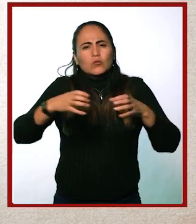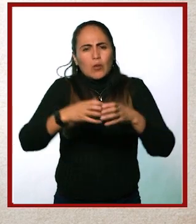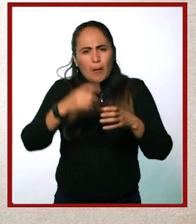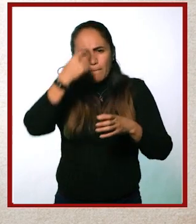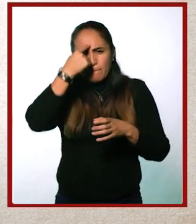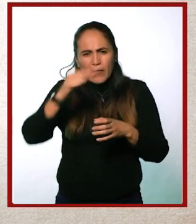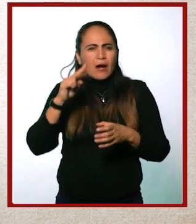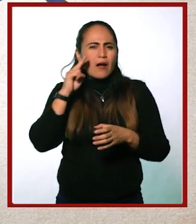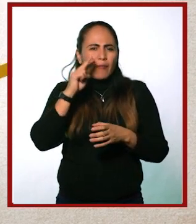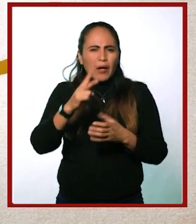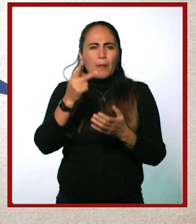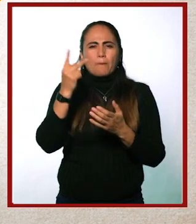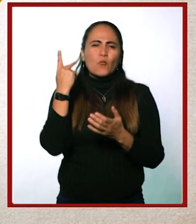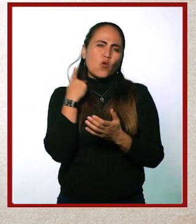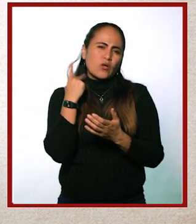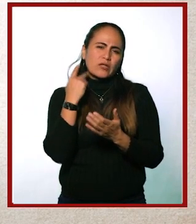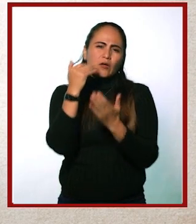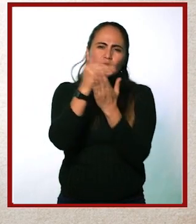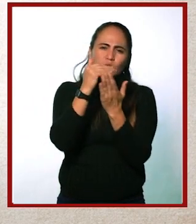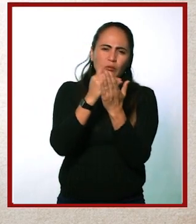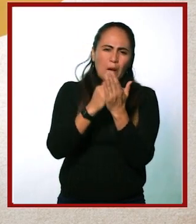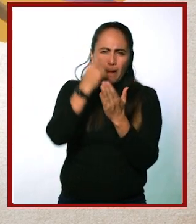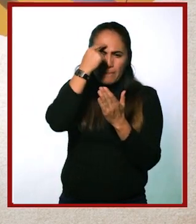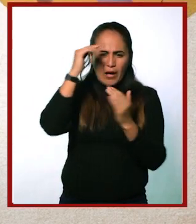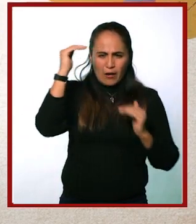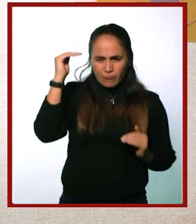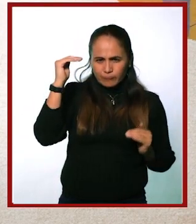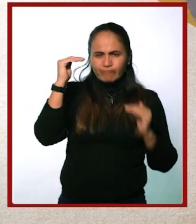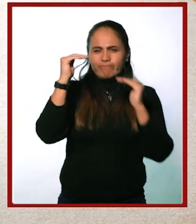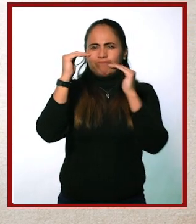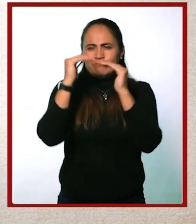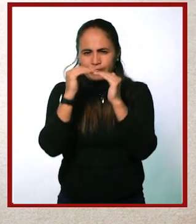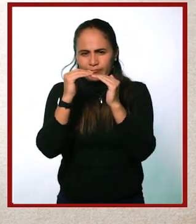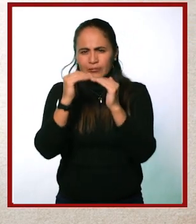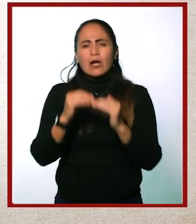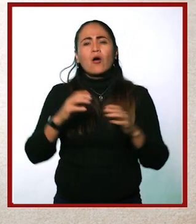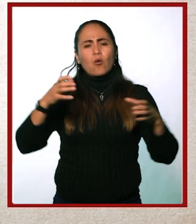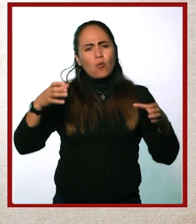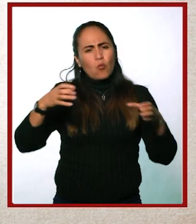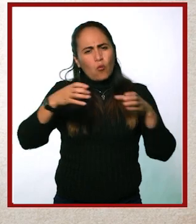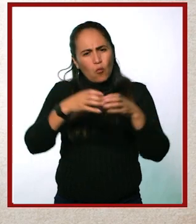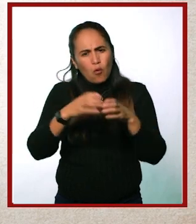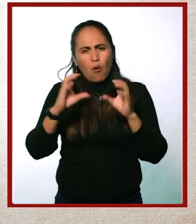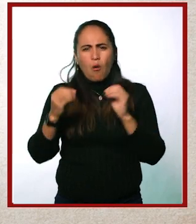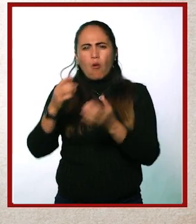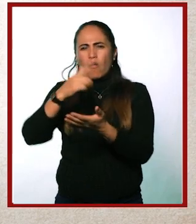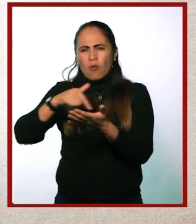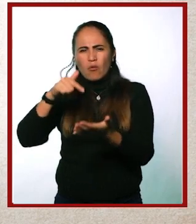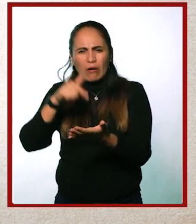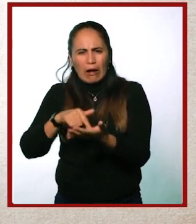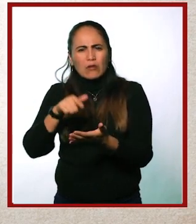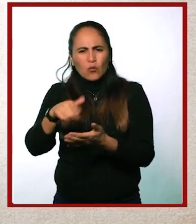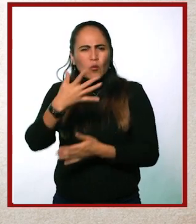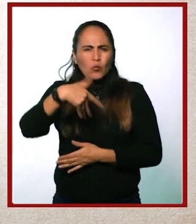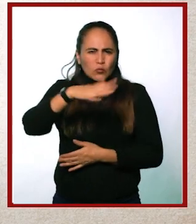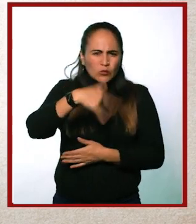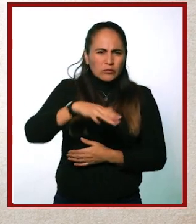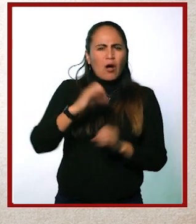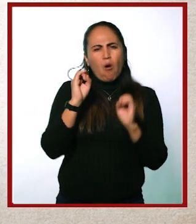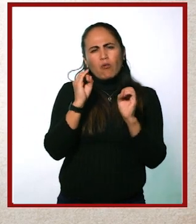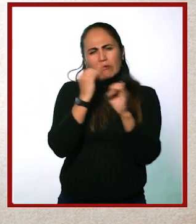y observación de políticas y acciones contra la desigualdad. Busca en tu localidad o en la red y súmate a alguna.